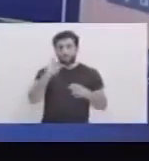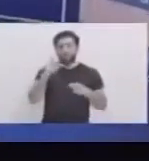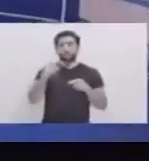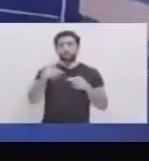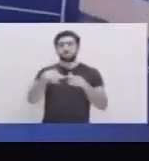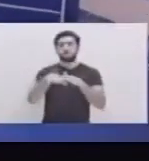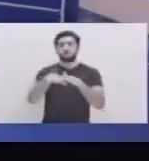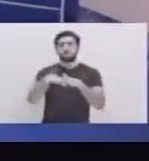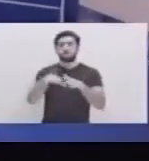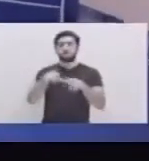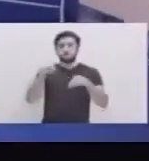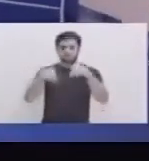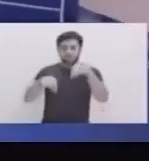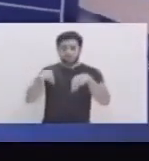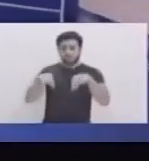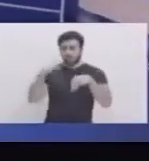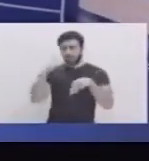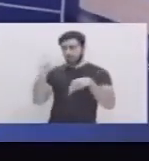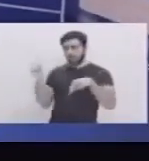Separo pierna.